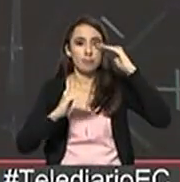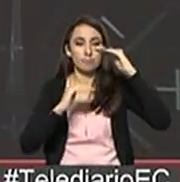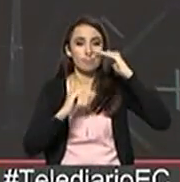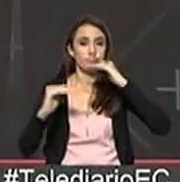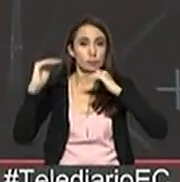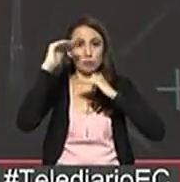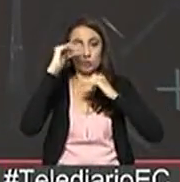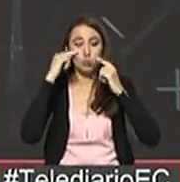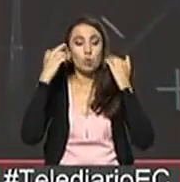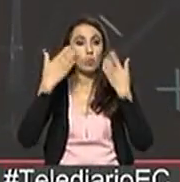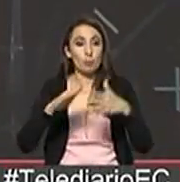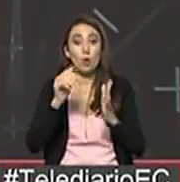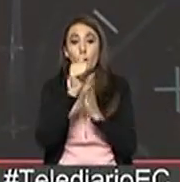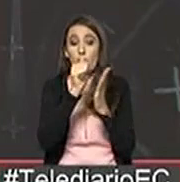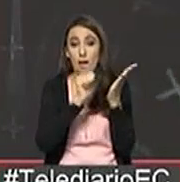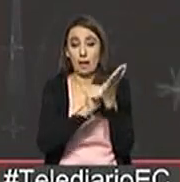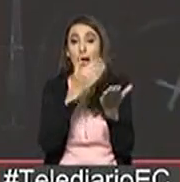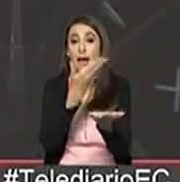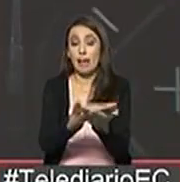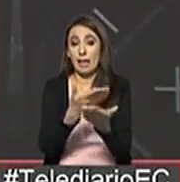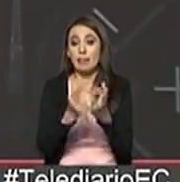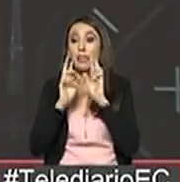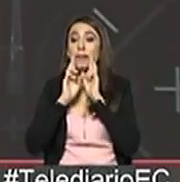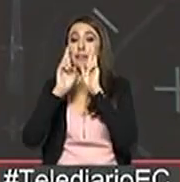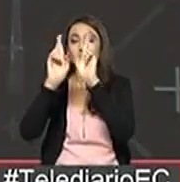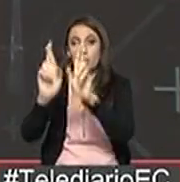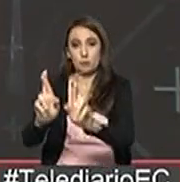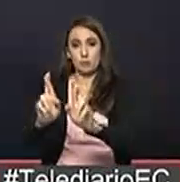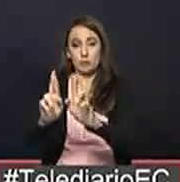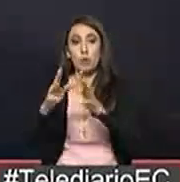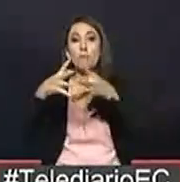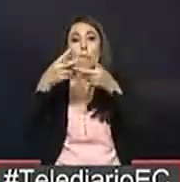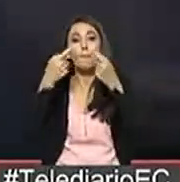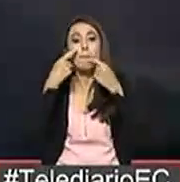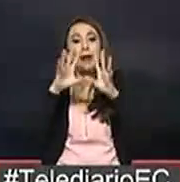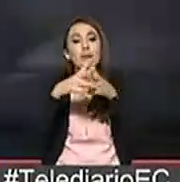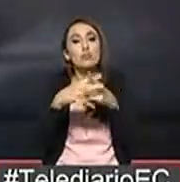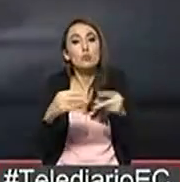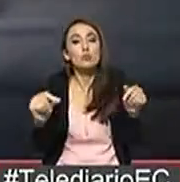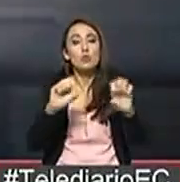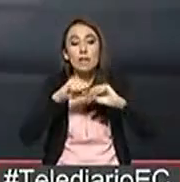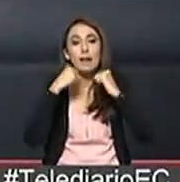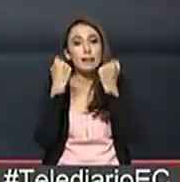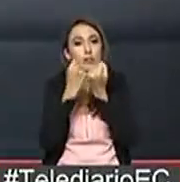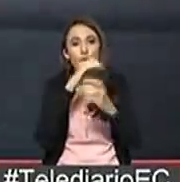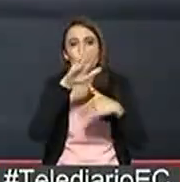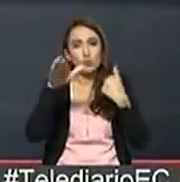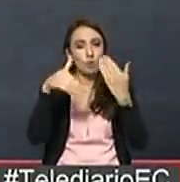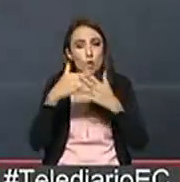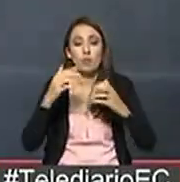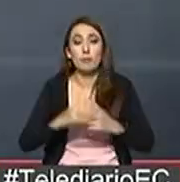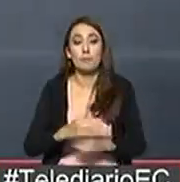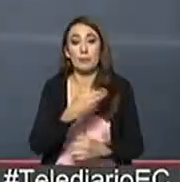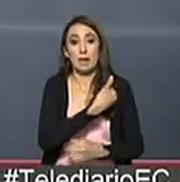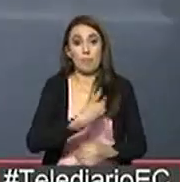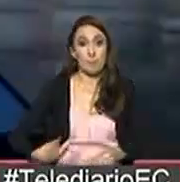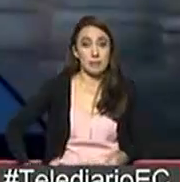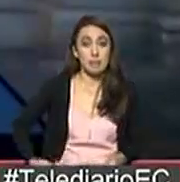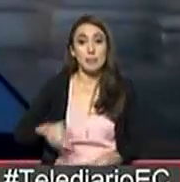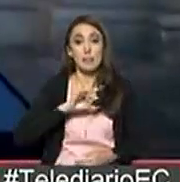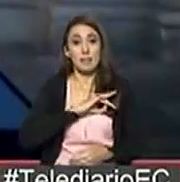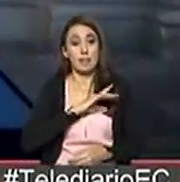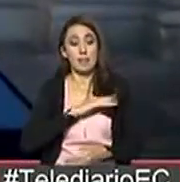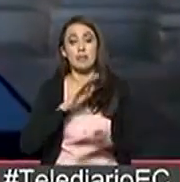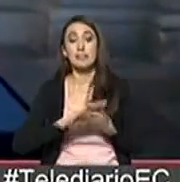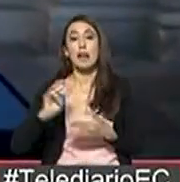una de las medidas de la agenda que propuso en respuesta a la crisis social. Con la firma de un proyecto de ley, el presidente de Chile, Sebastián Piñera, fijó